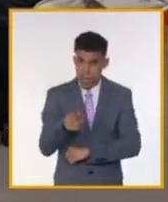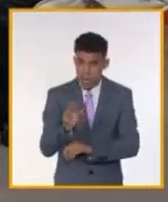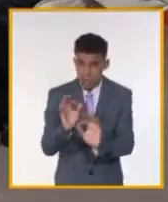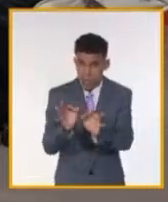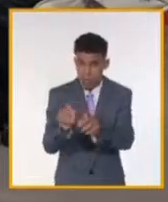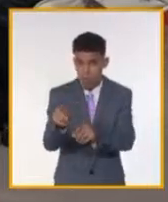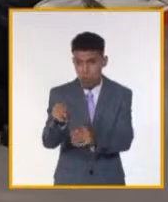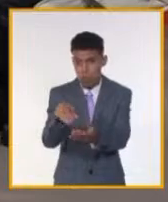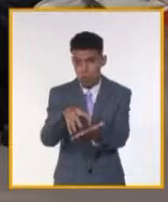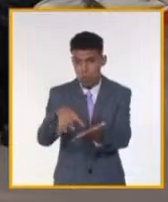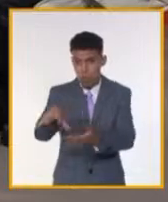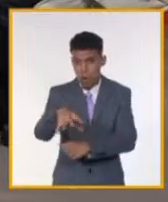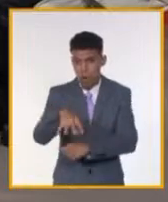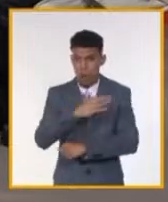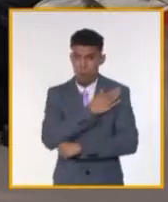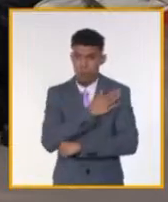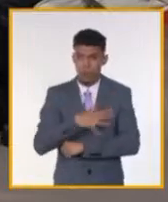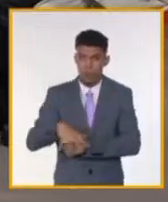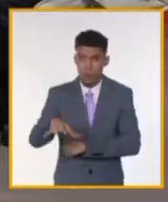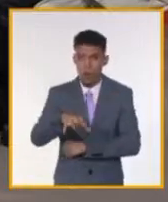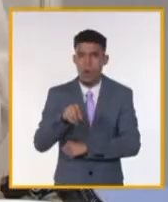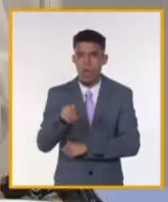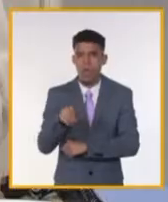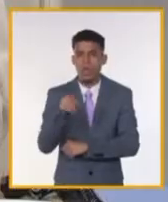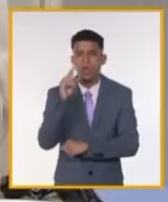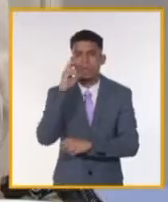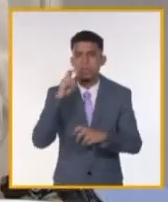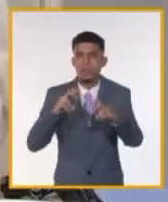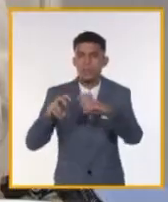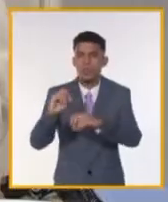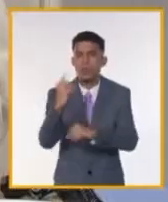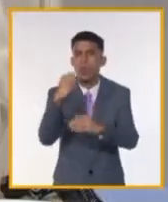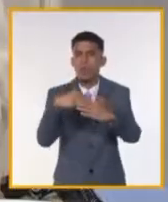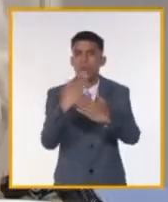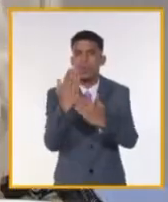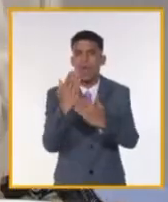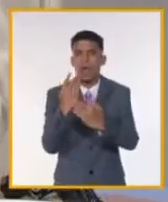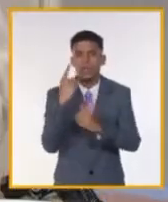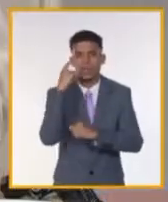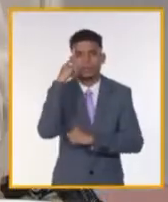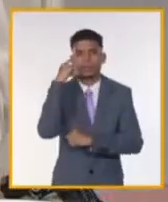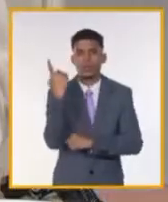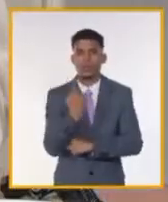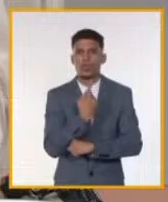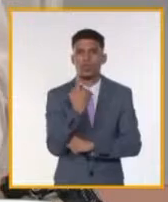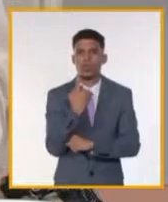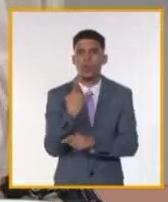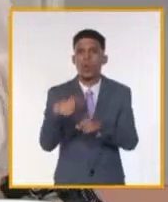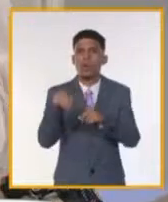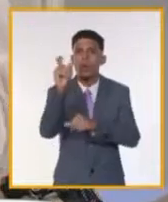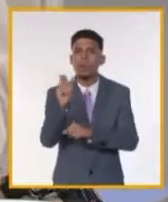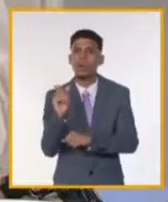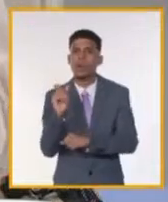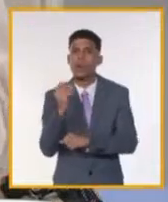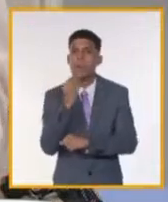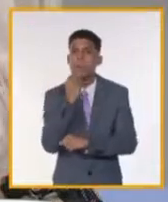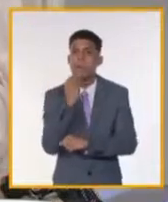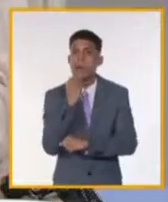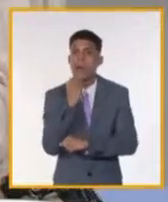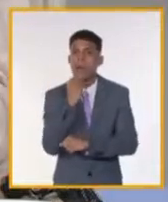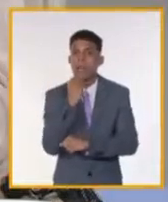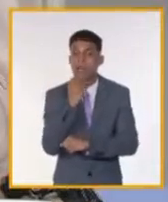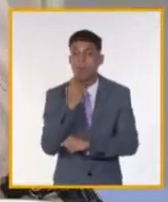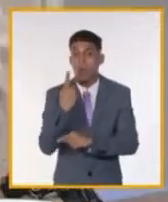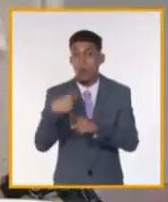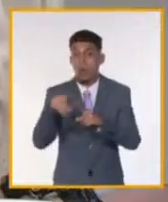escasos recursos para ponerlo en función de la economía del país. Y un buen día nos dimos cuenta de que alguien se lo estaba robando frente a nuestra cara.